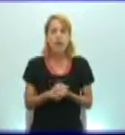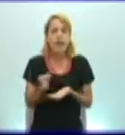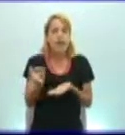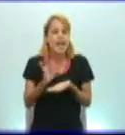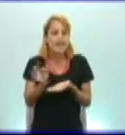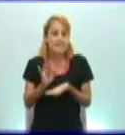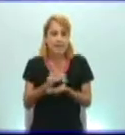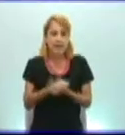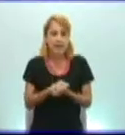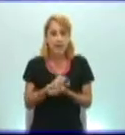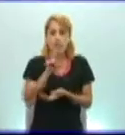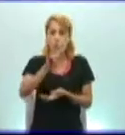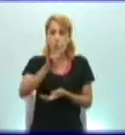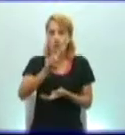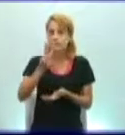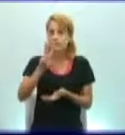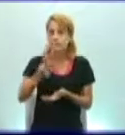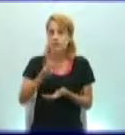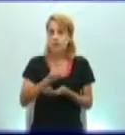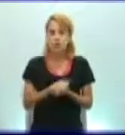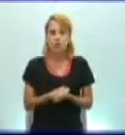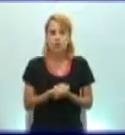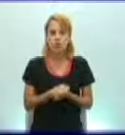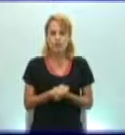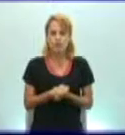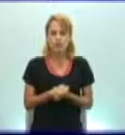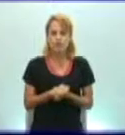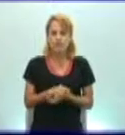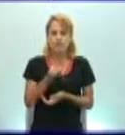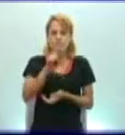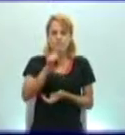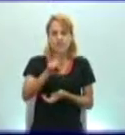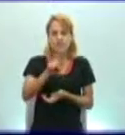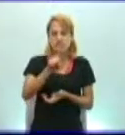la página 92, la figura 110.